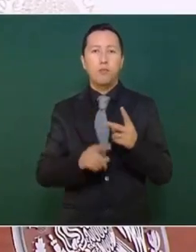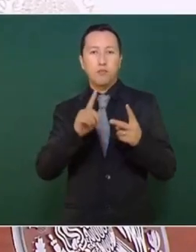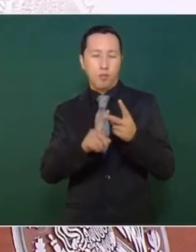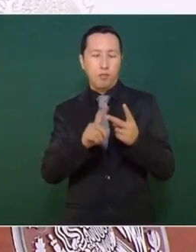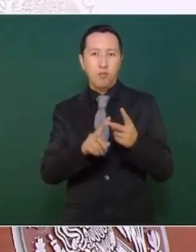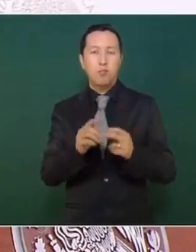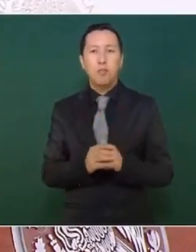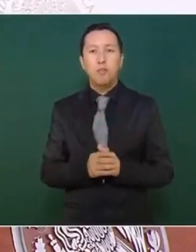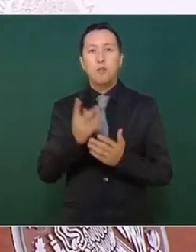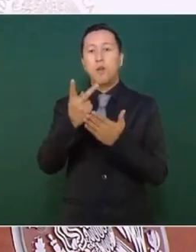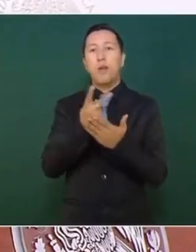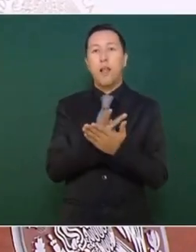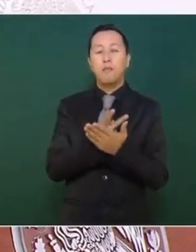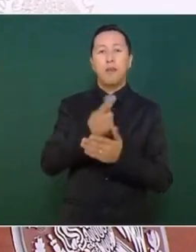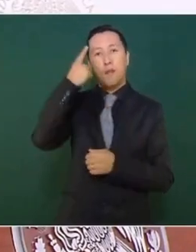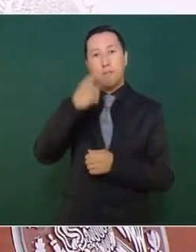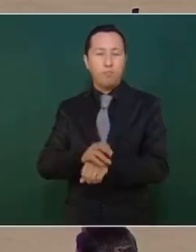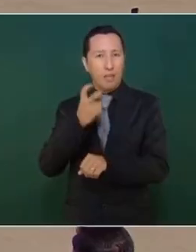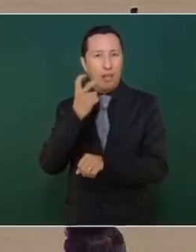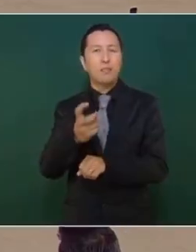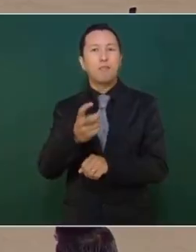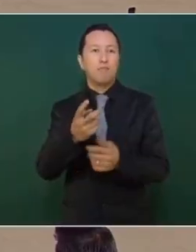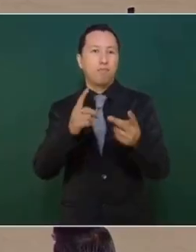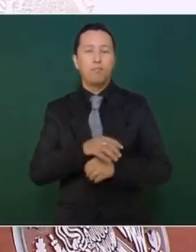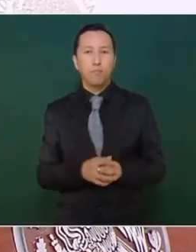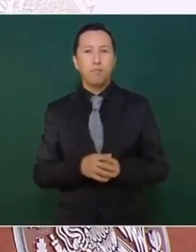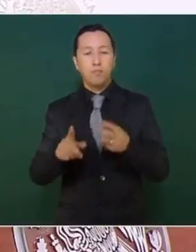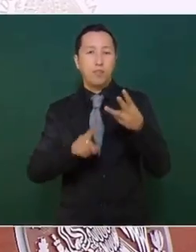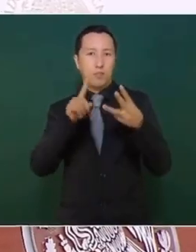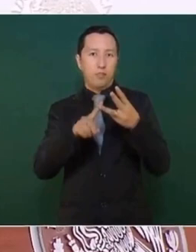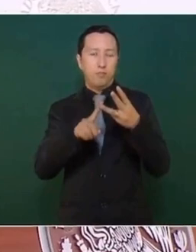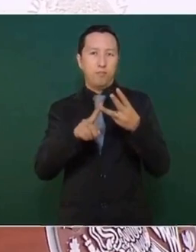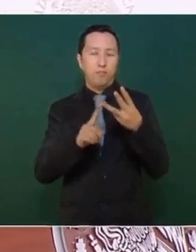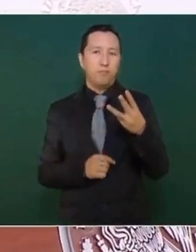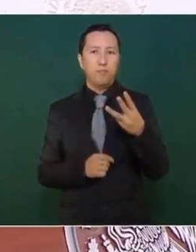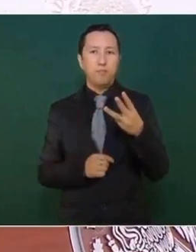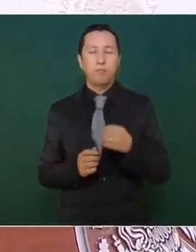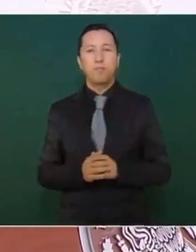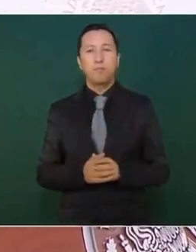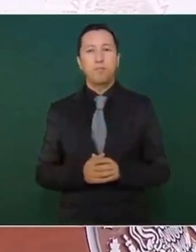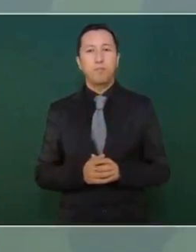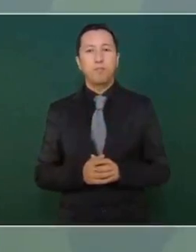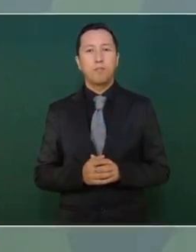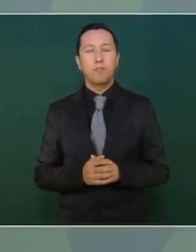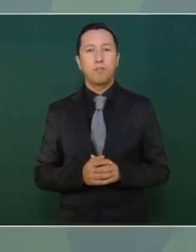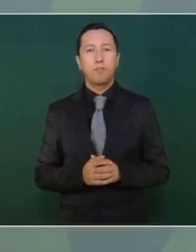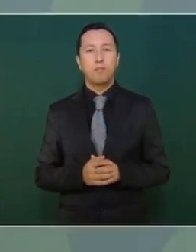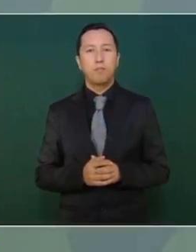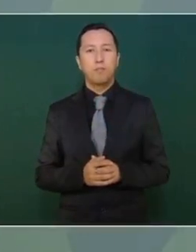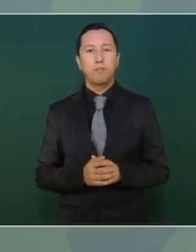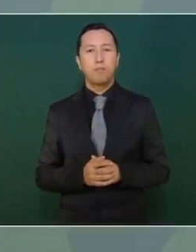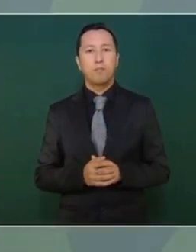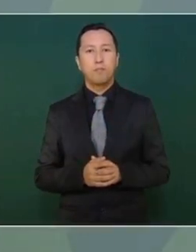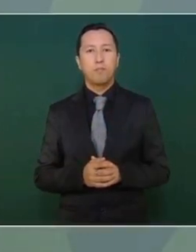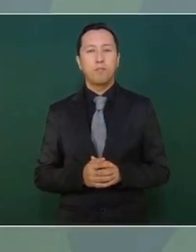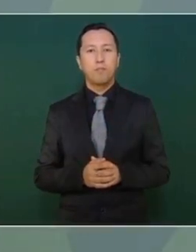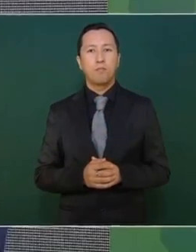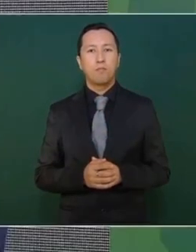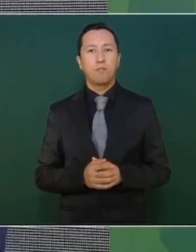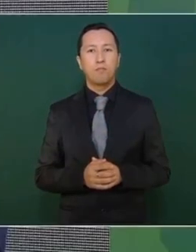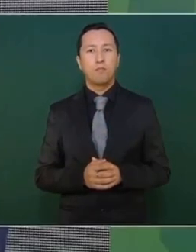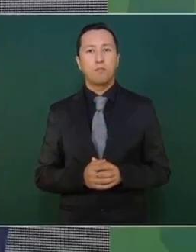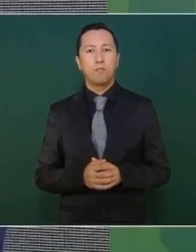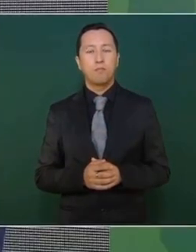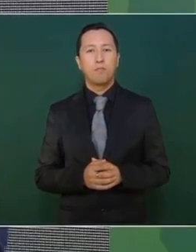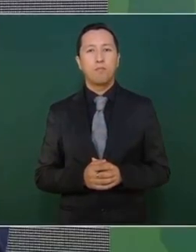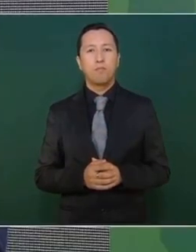apoyo a los pobres de América Latina y del Caribe. Y lo tercero es precisamente el que ya no haya injerencismo, que no sucedan